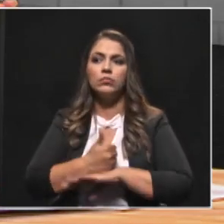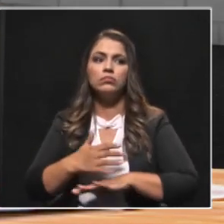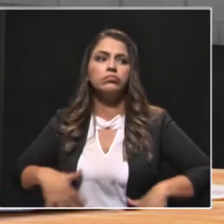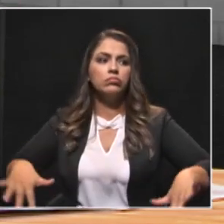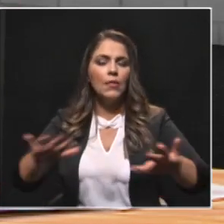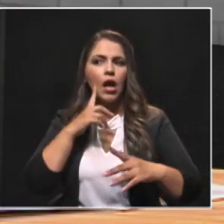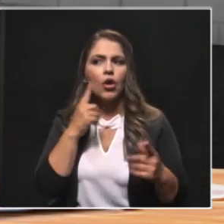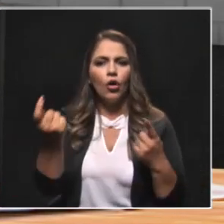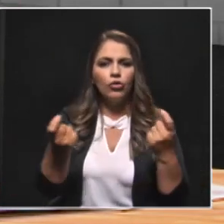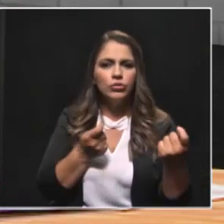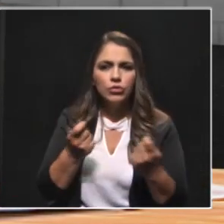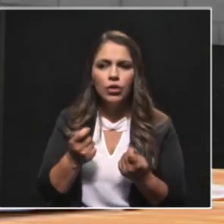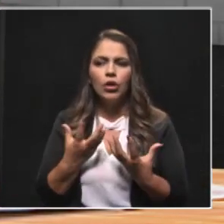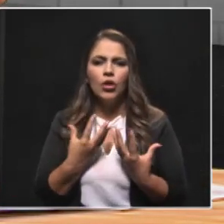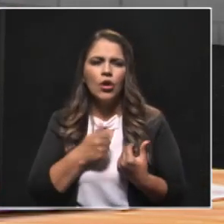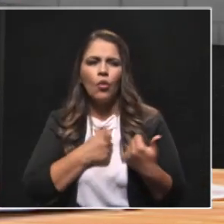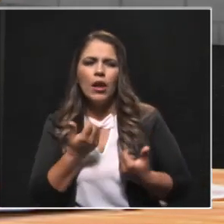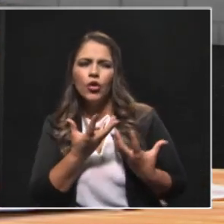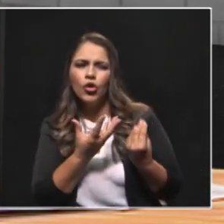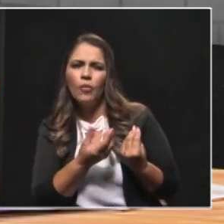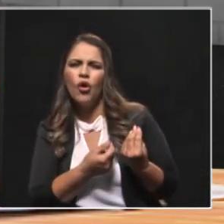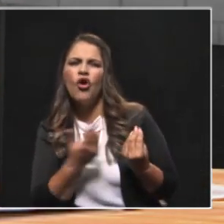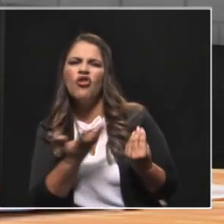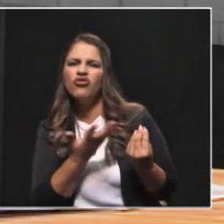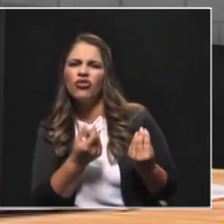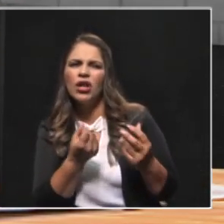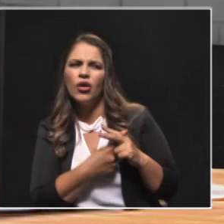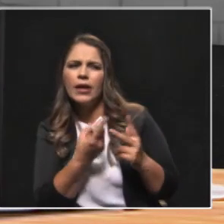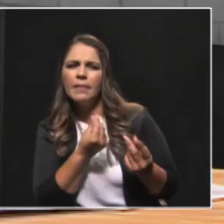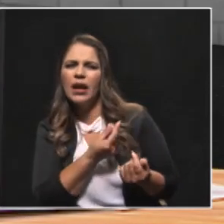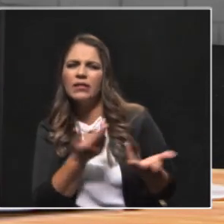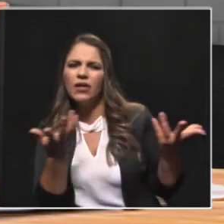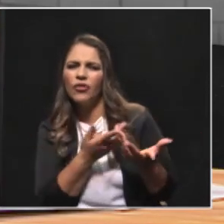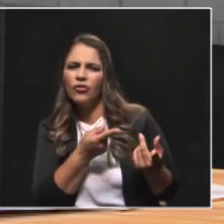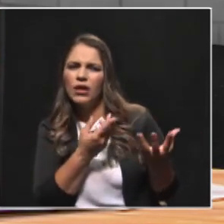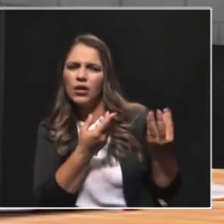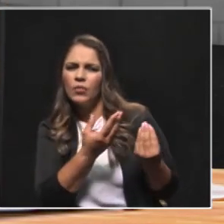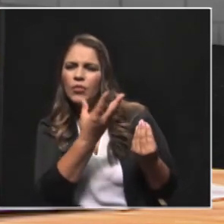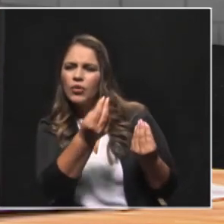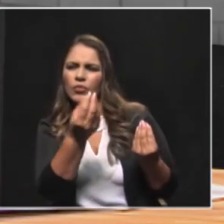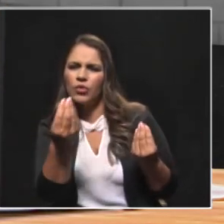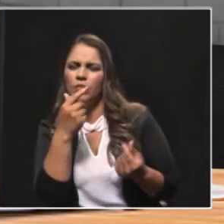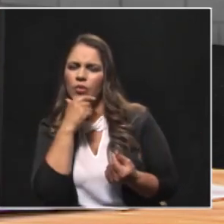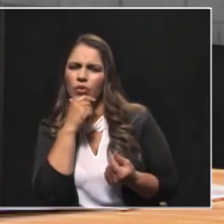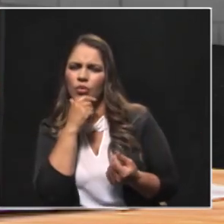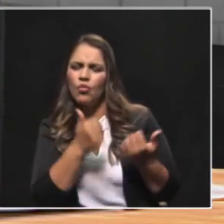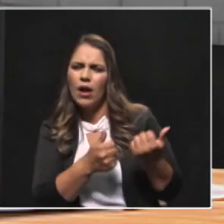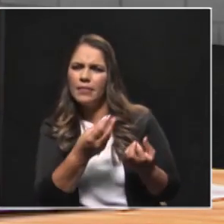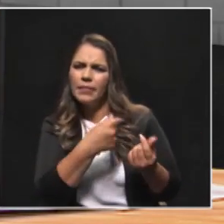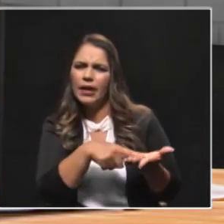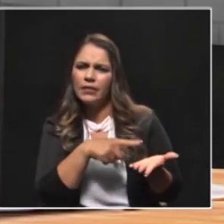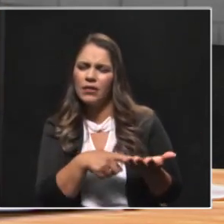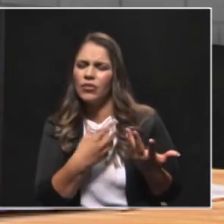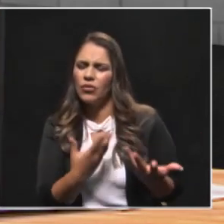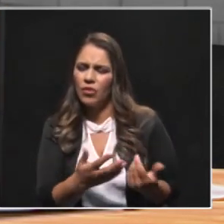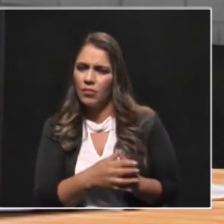ejerza un mayor control, saber esos grupos significativos, de dónde están sacando los recursos, cómo están buscando los recursos, en qué se los están gastando,